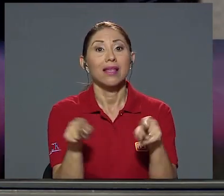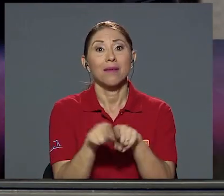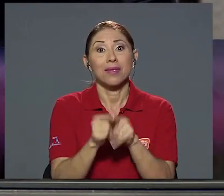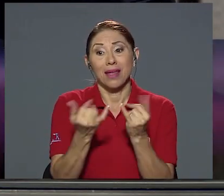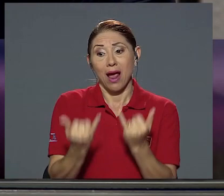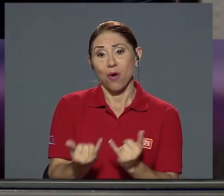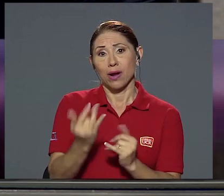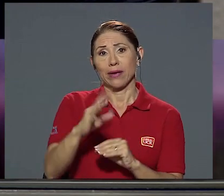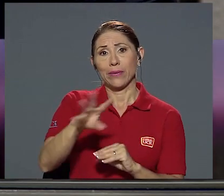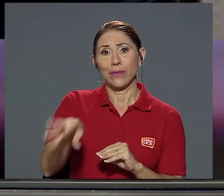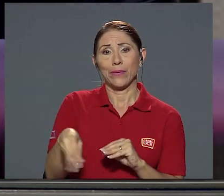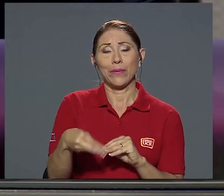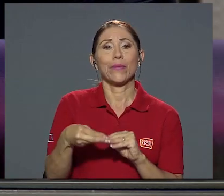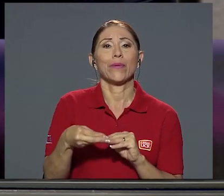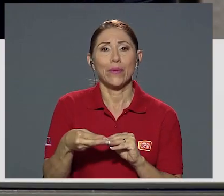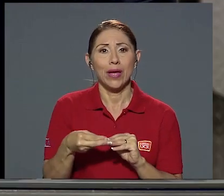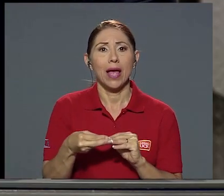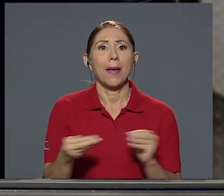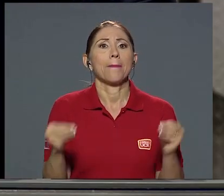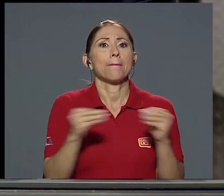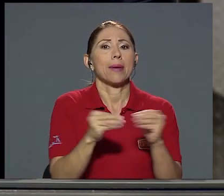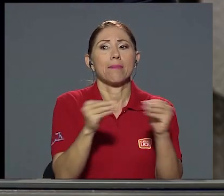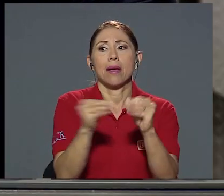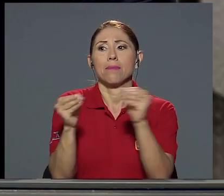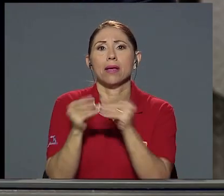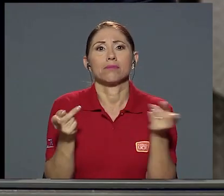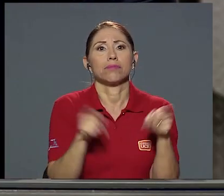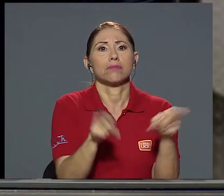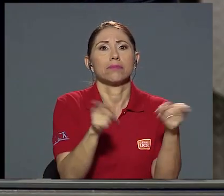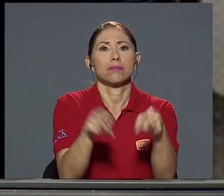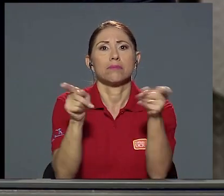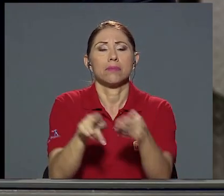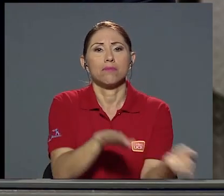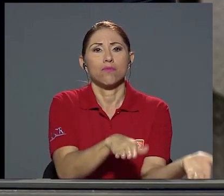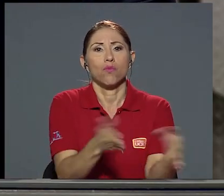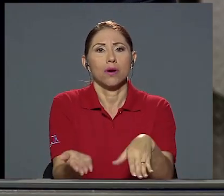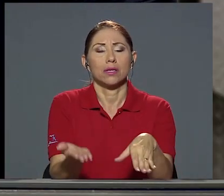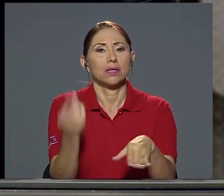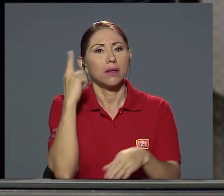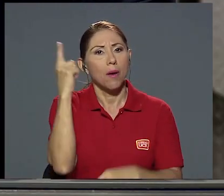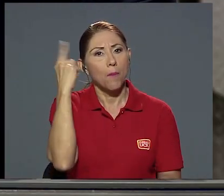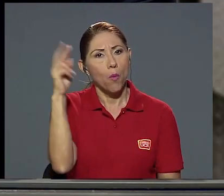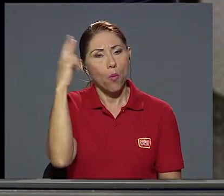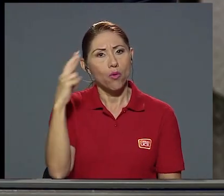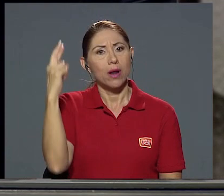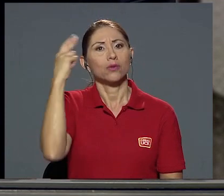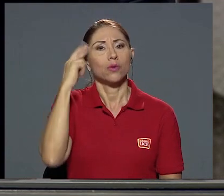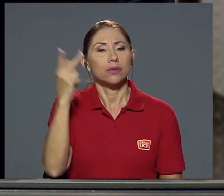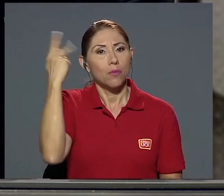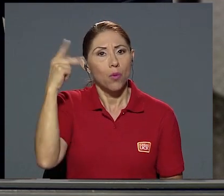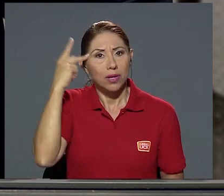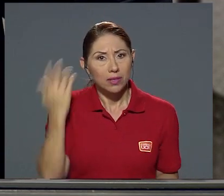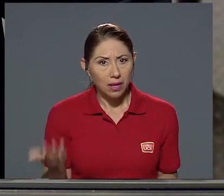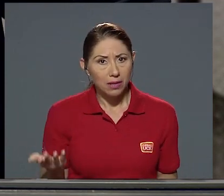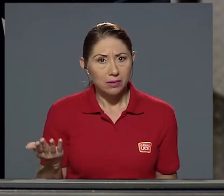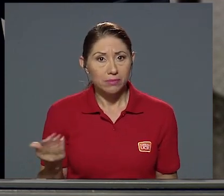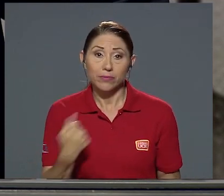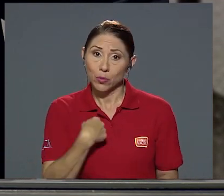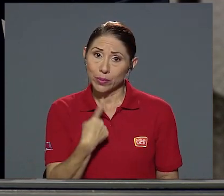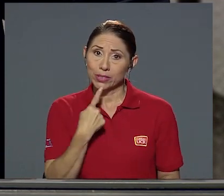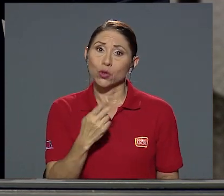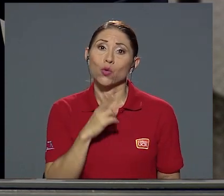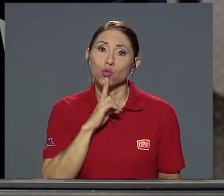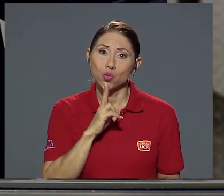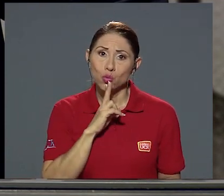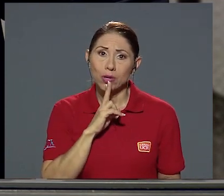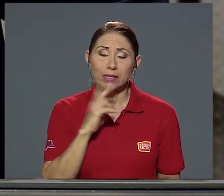el proceso de aumento, de incremento de las muertes por causas políticas, tanto menciono Honduras, porque no podríamos